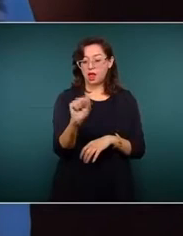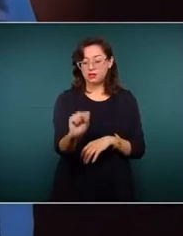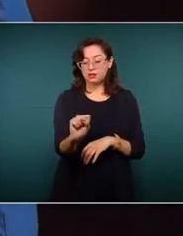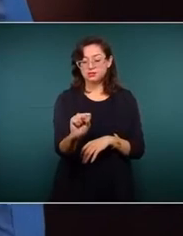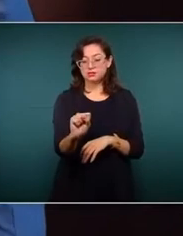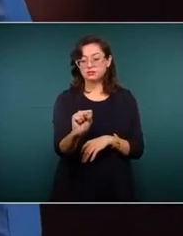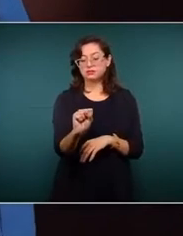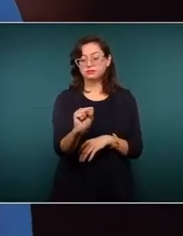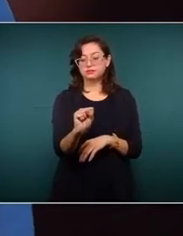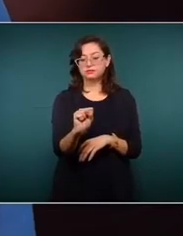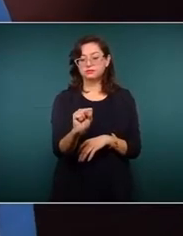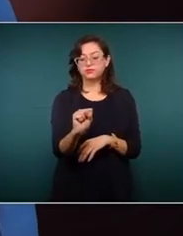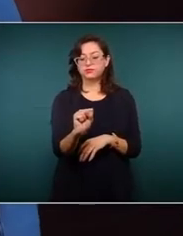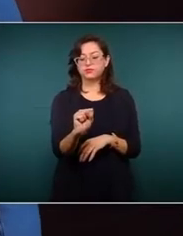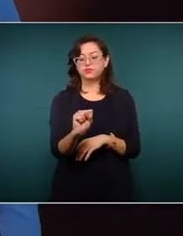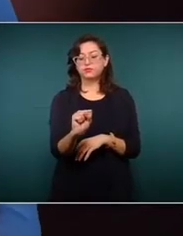con